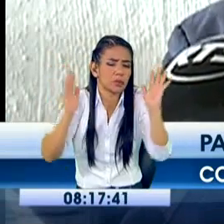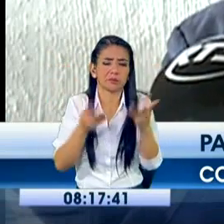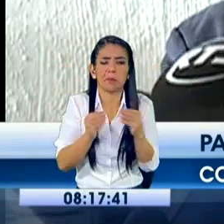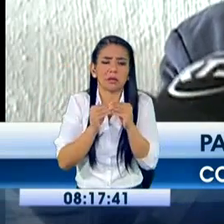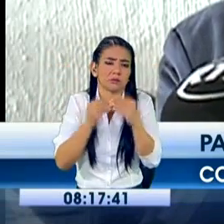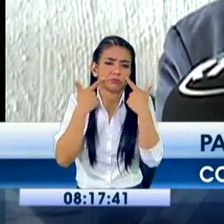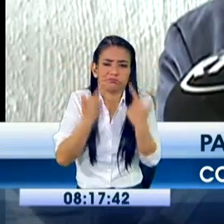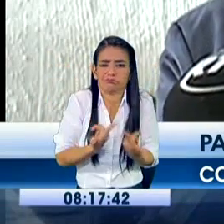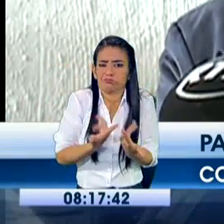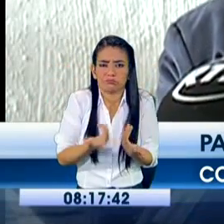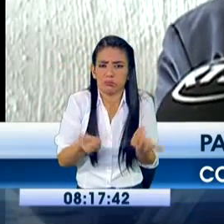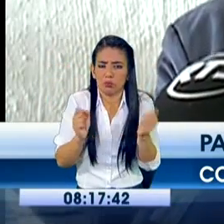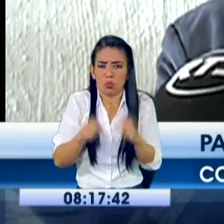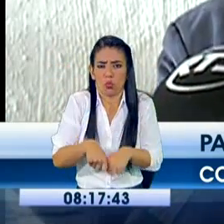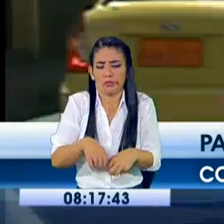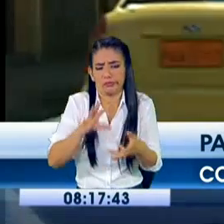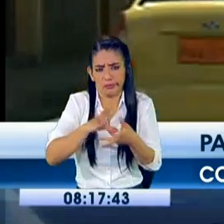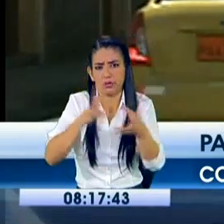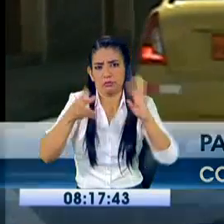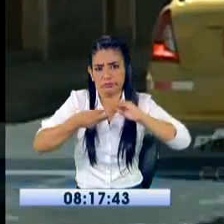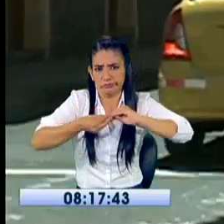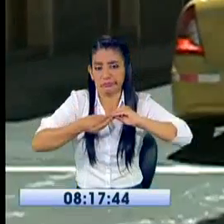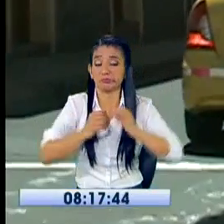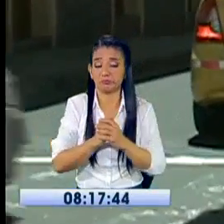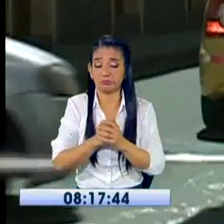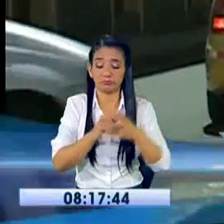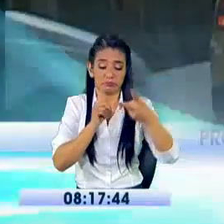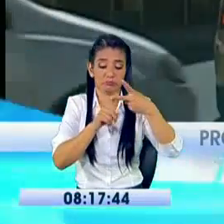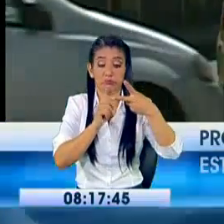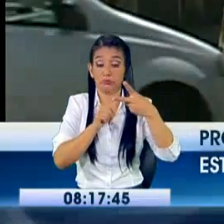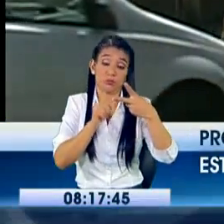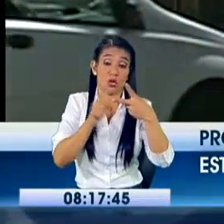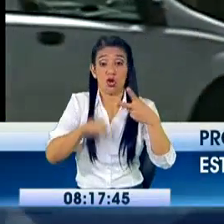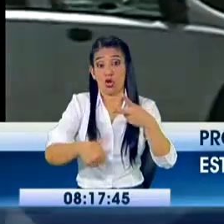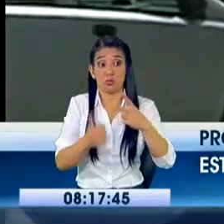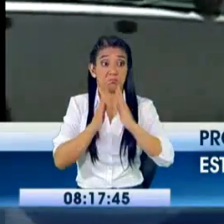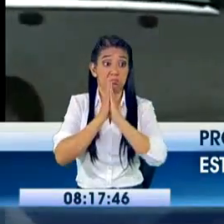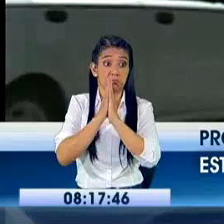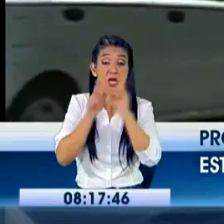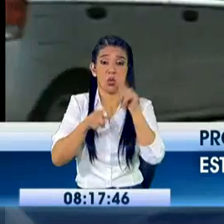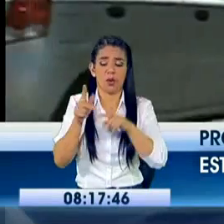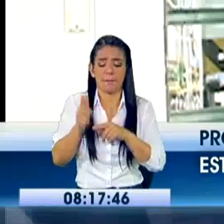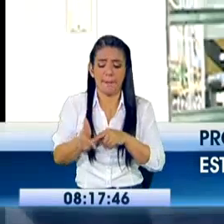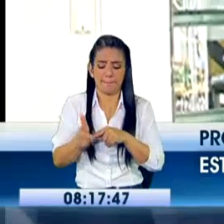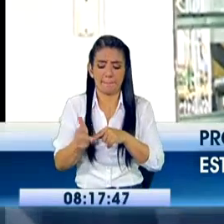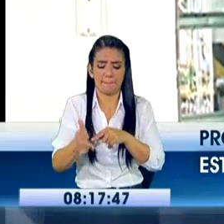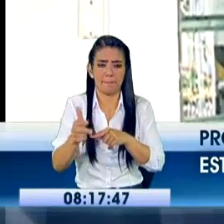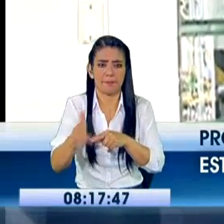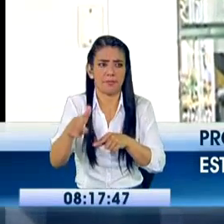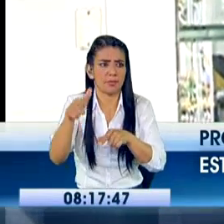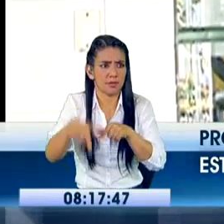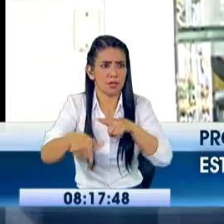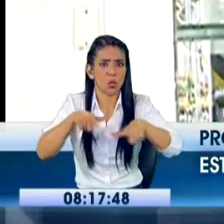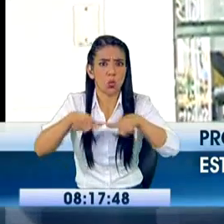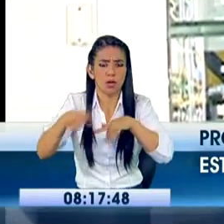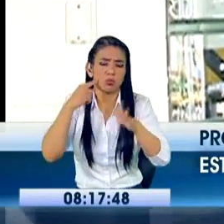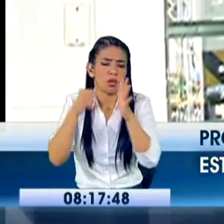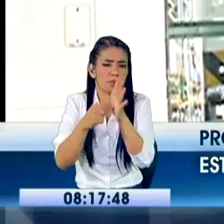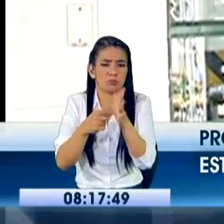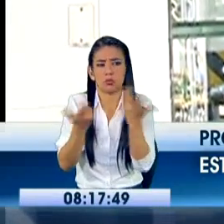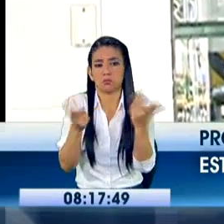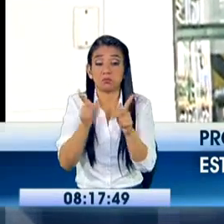la propuesta incluye la construcción de parqueaderos periféricos. El número de estacionamientos en Quito no llega ni al